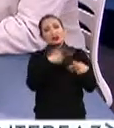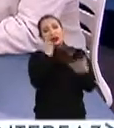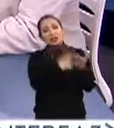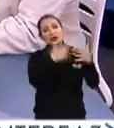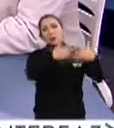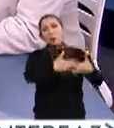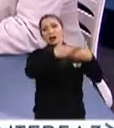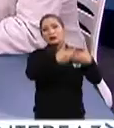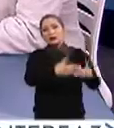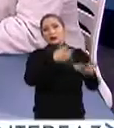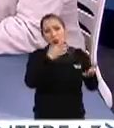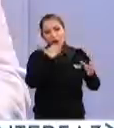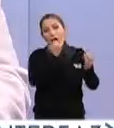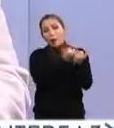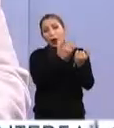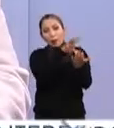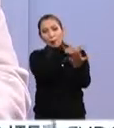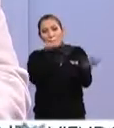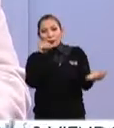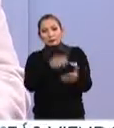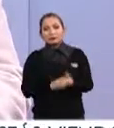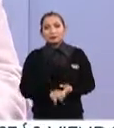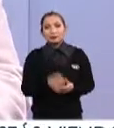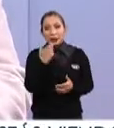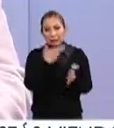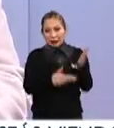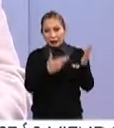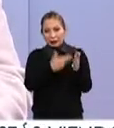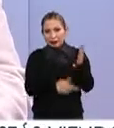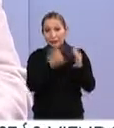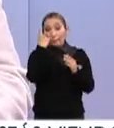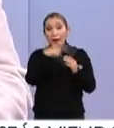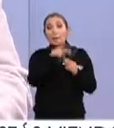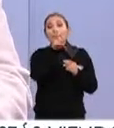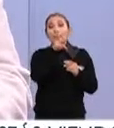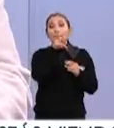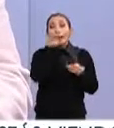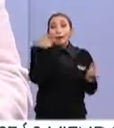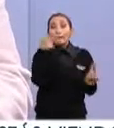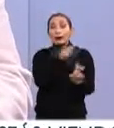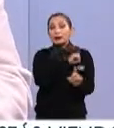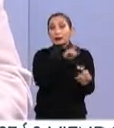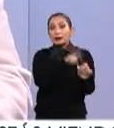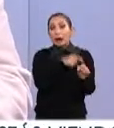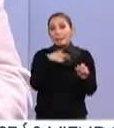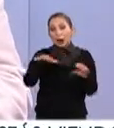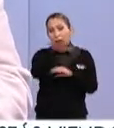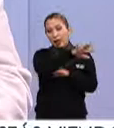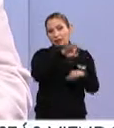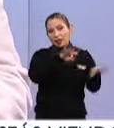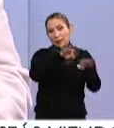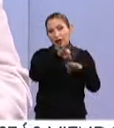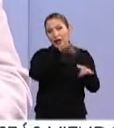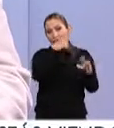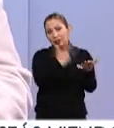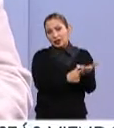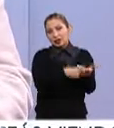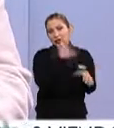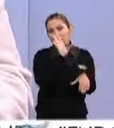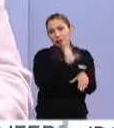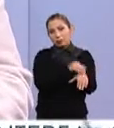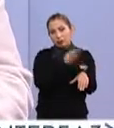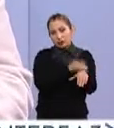de su organización en este aspecto? Sí, si bien el taller de paternidades está dirigido exclusivamente para quien solicita la